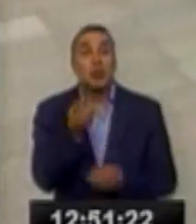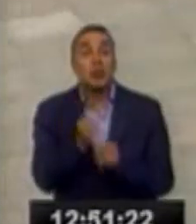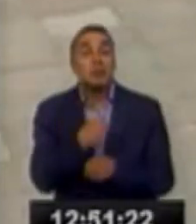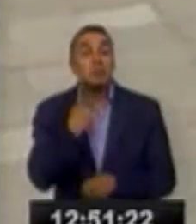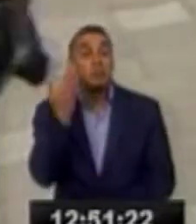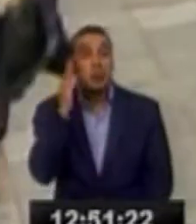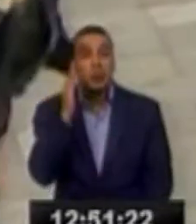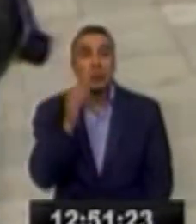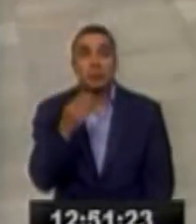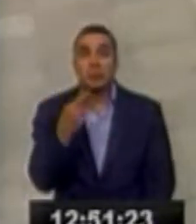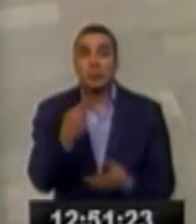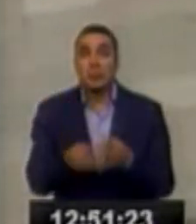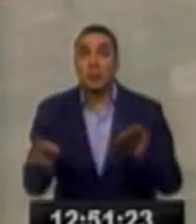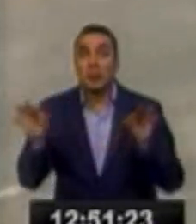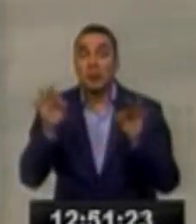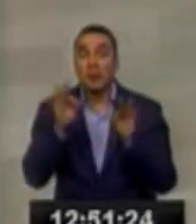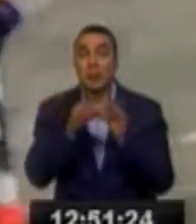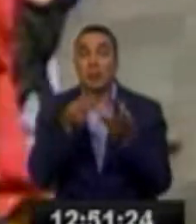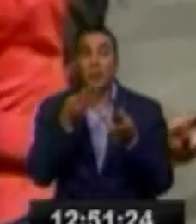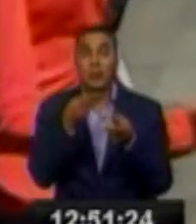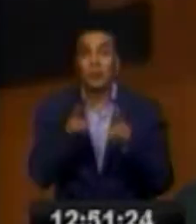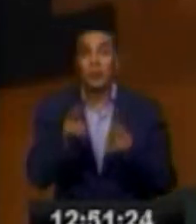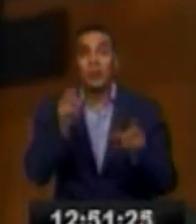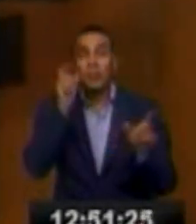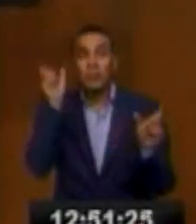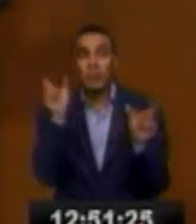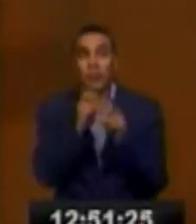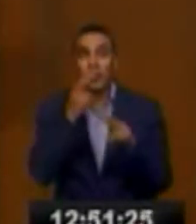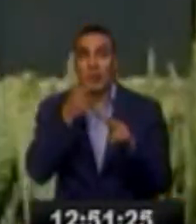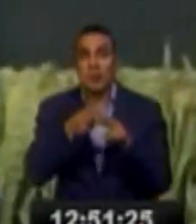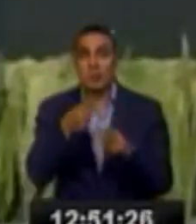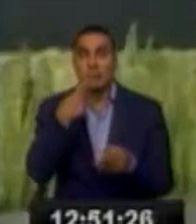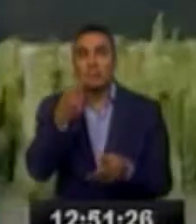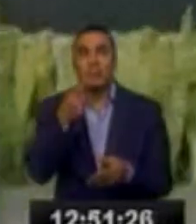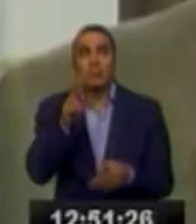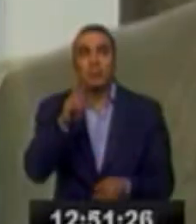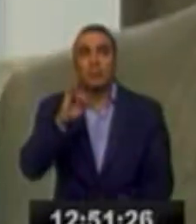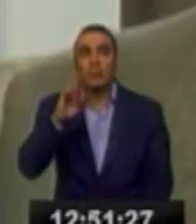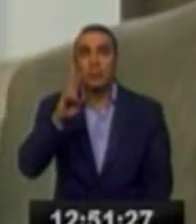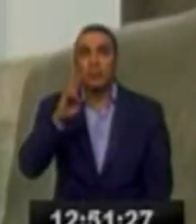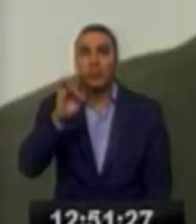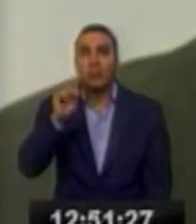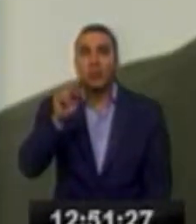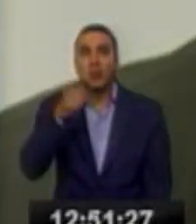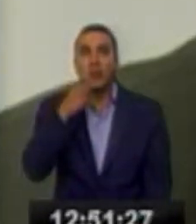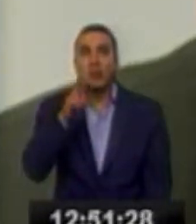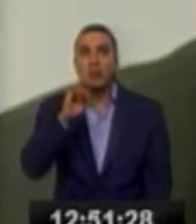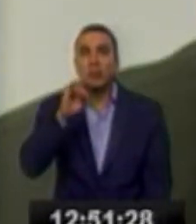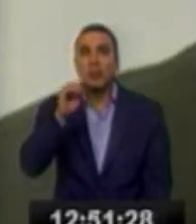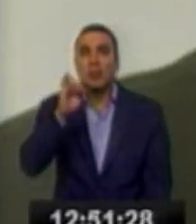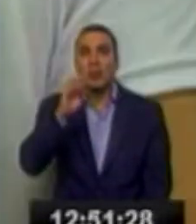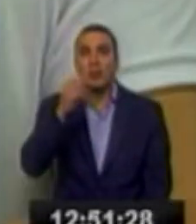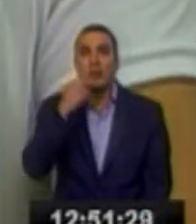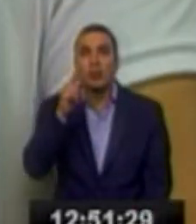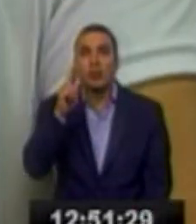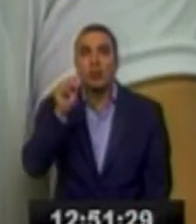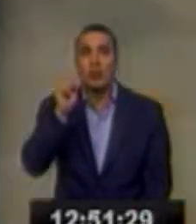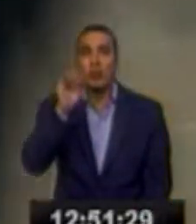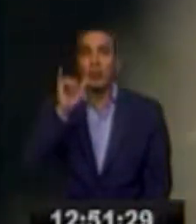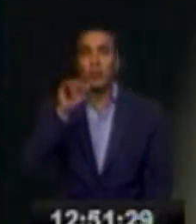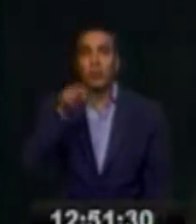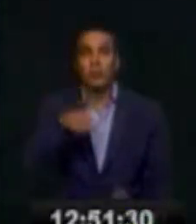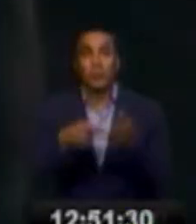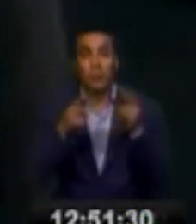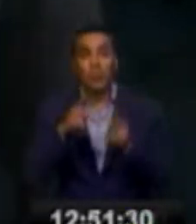Similar información requiere Fiscalía de exfuncionarios como Walter Solís, Viviana Bonilla, Vinicio Alvarado, Romy Vallejo y Pamela Aguirre.